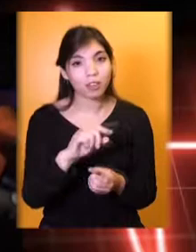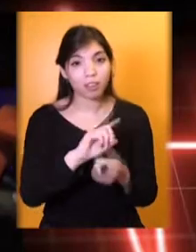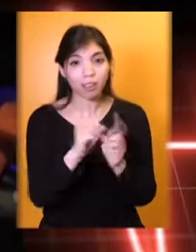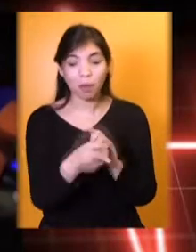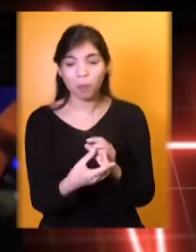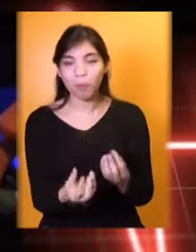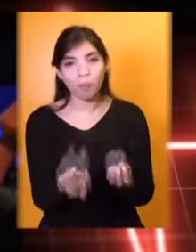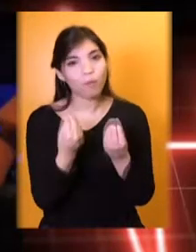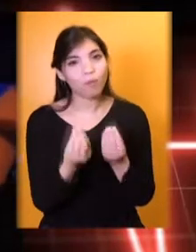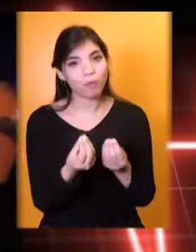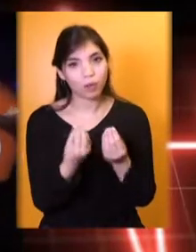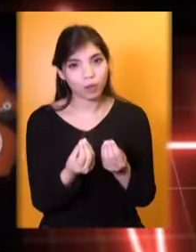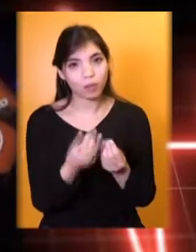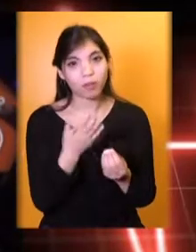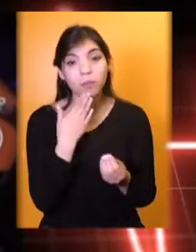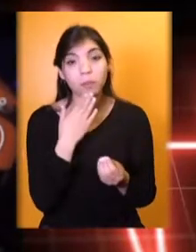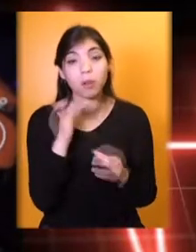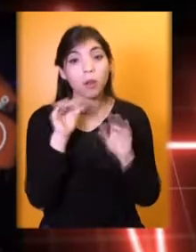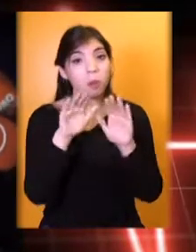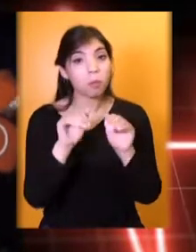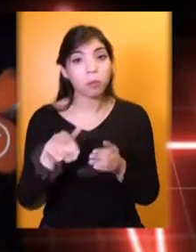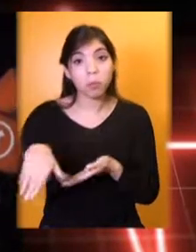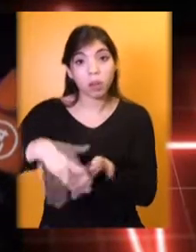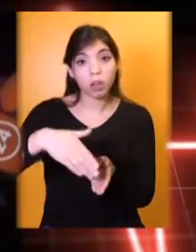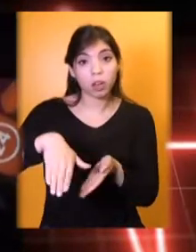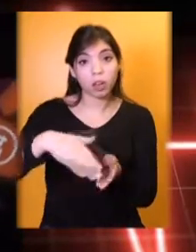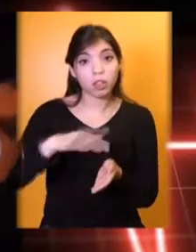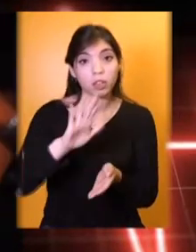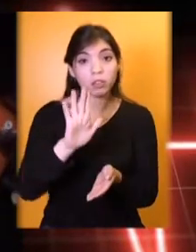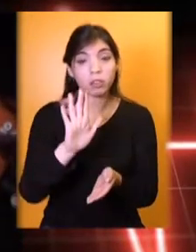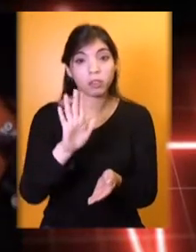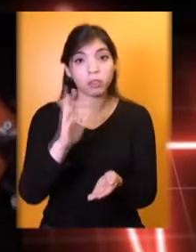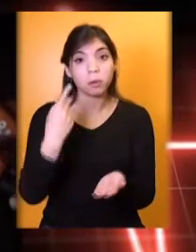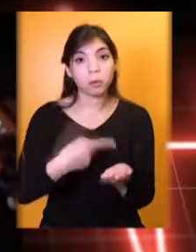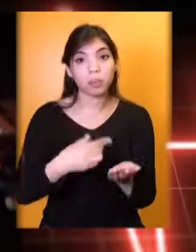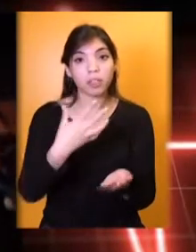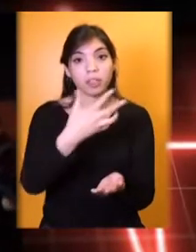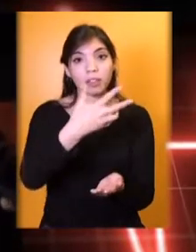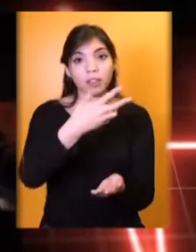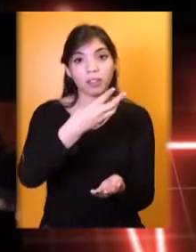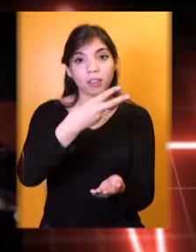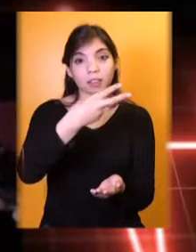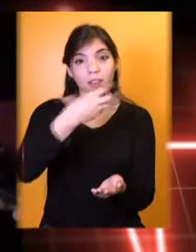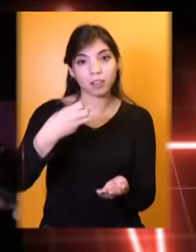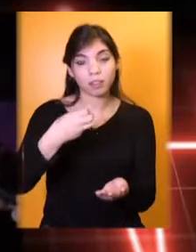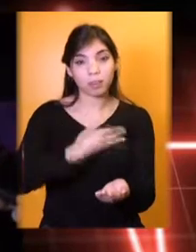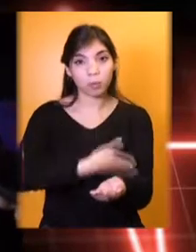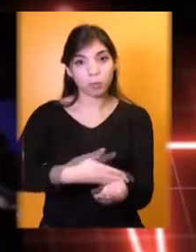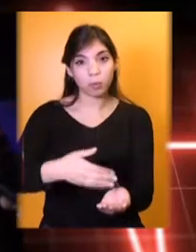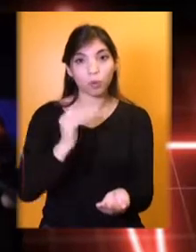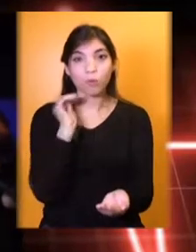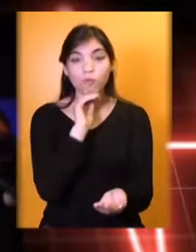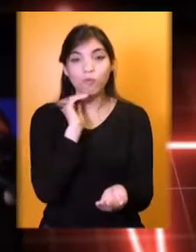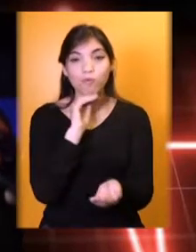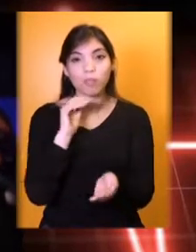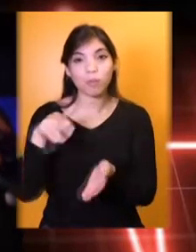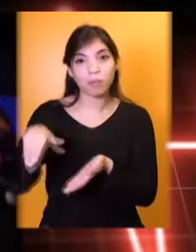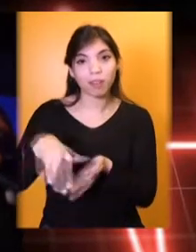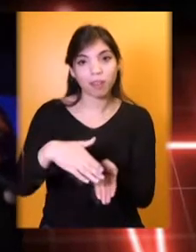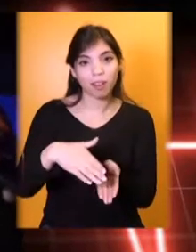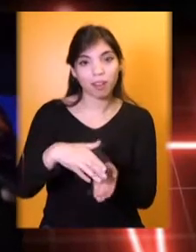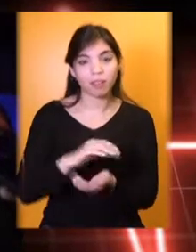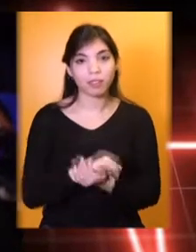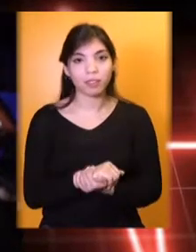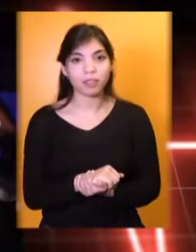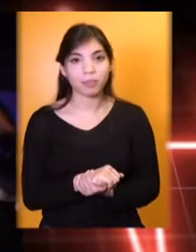que es la remodelación de calle de la calle Antonio Vara, que son 5.300 millones que debería comenzar aproximadamente en el mes de agosto, por lo menos, a subirse al